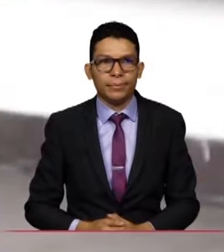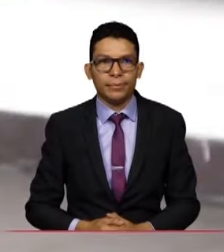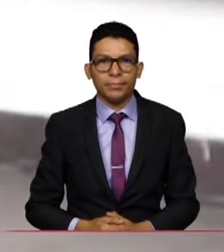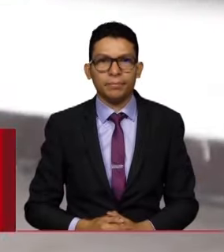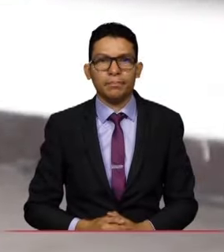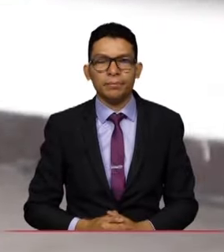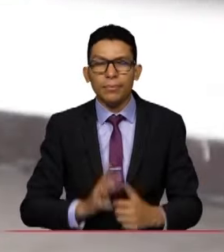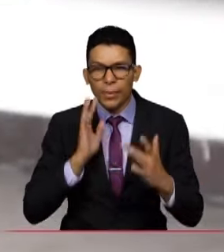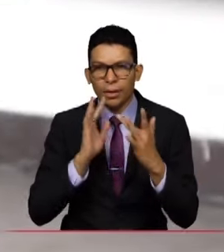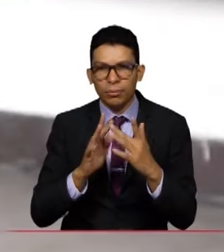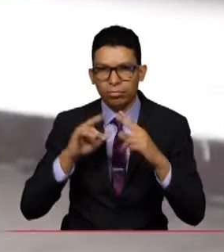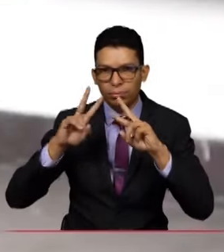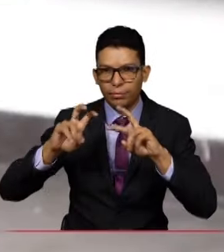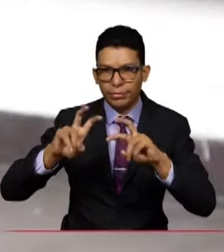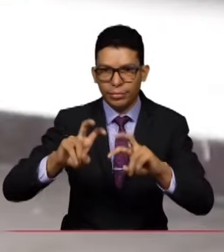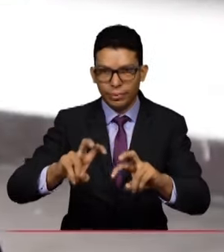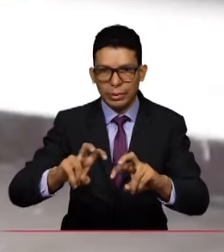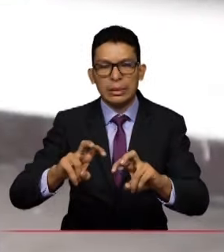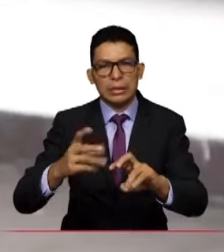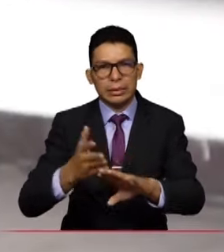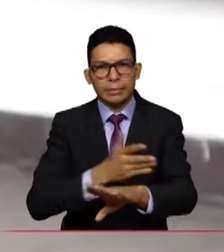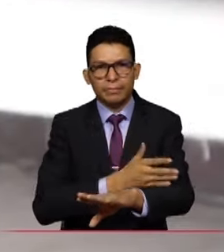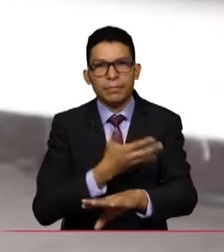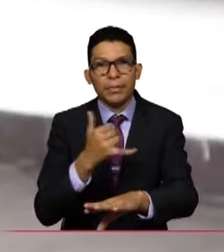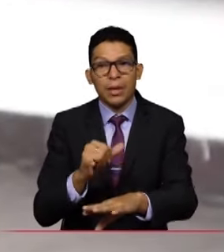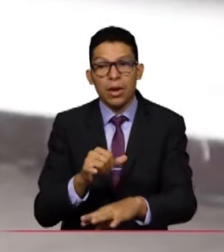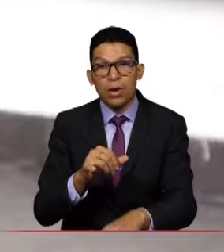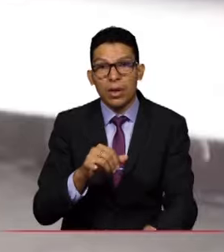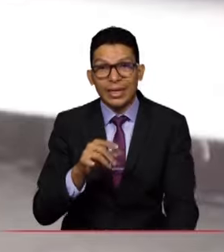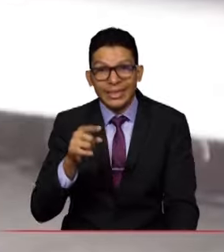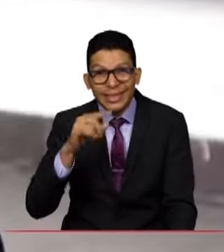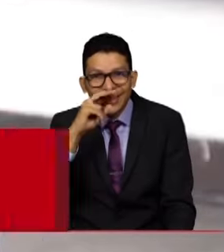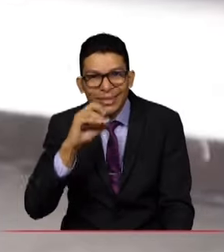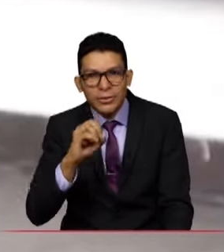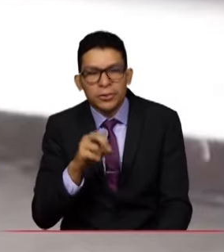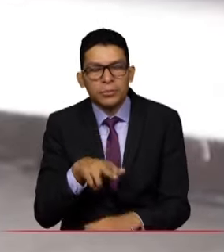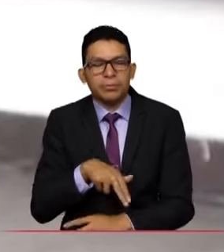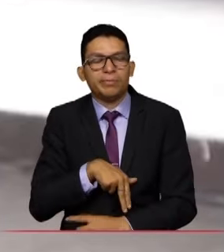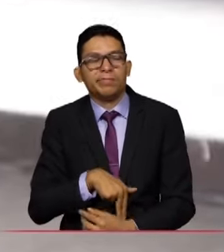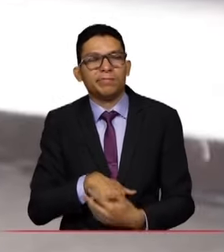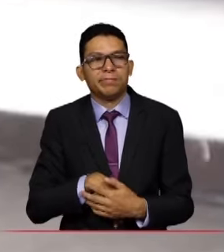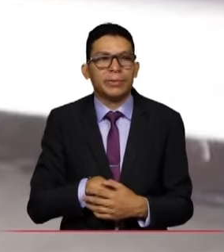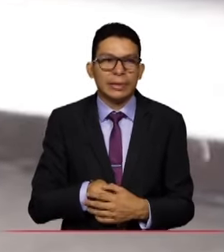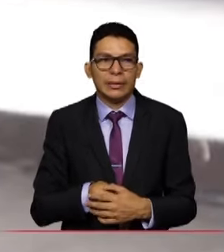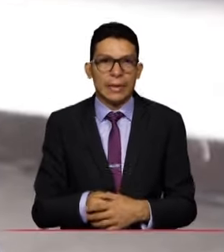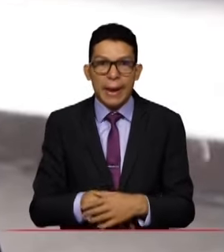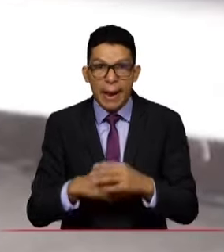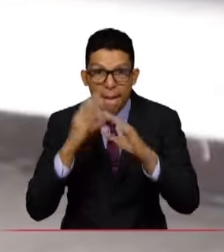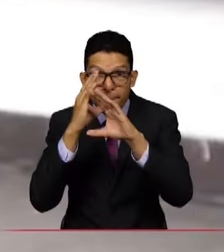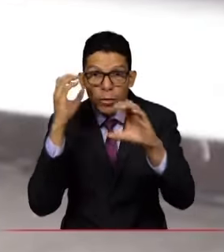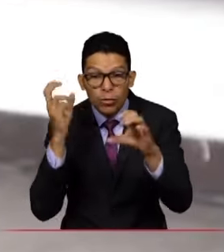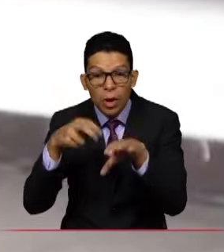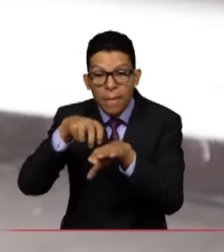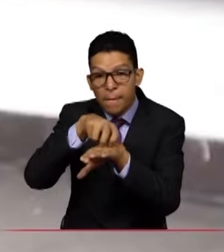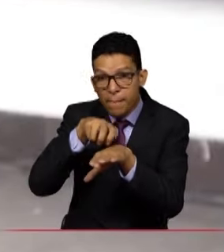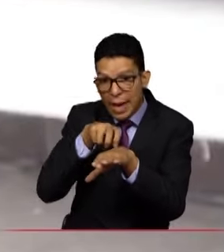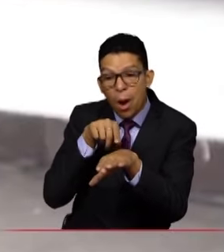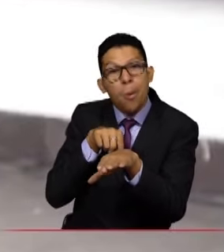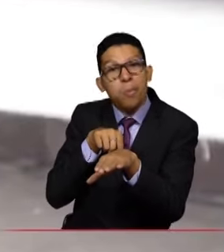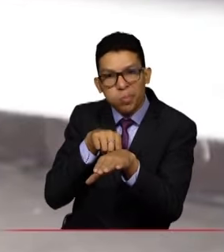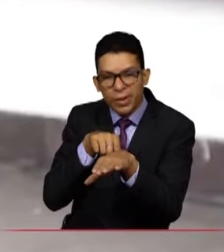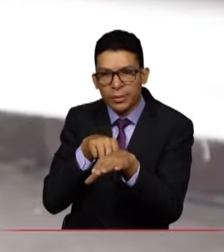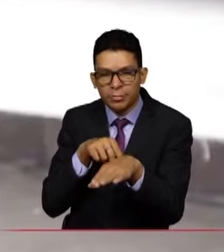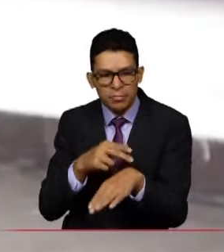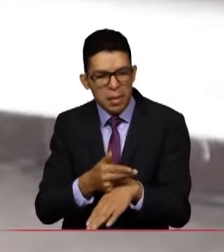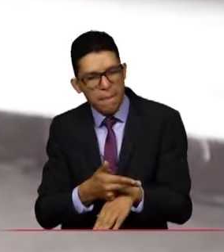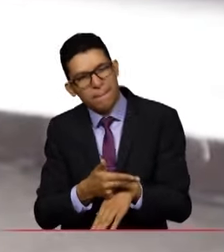De acuerdo a las investigaciones preliminares, el agresor se movilizaba al interior de dicha caravana y agredió con arma de fuego